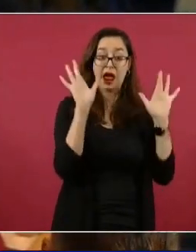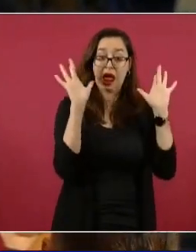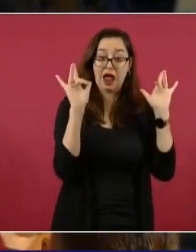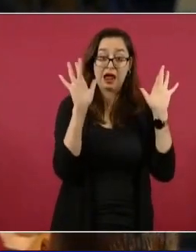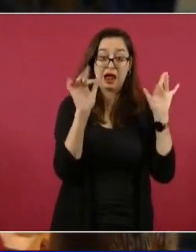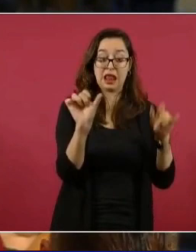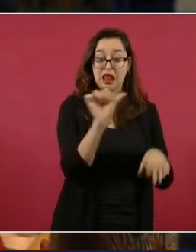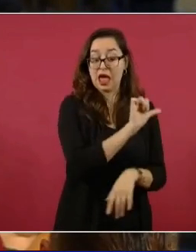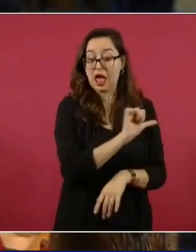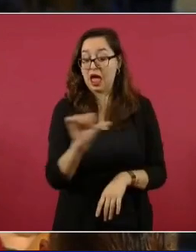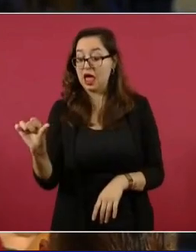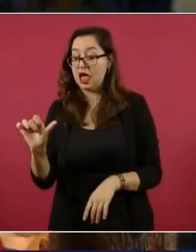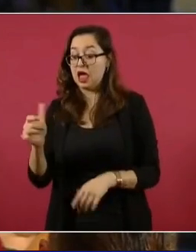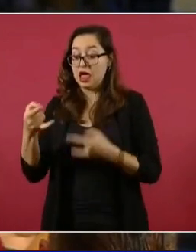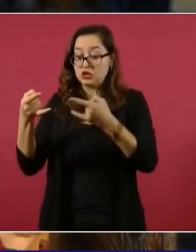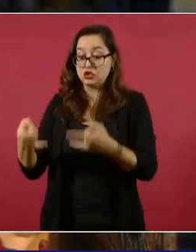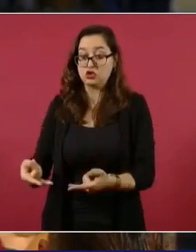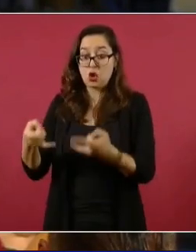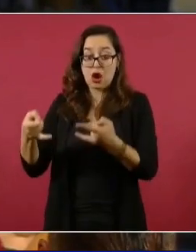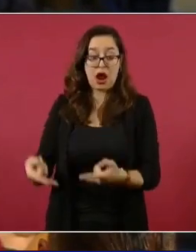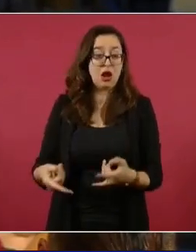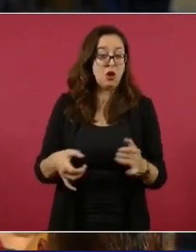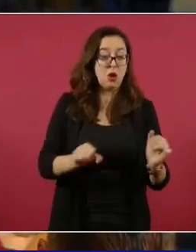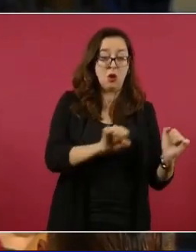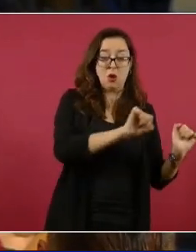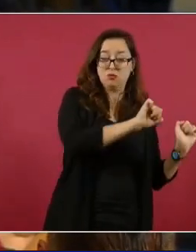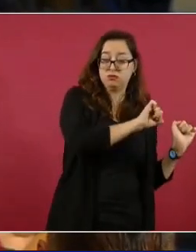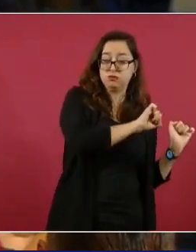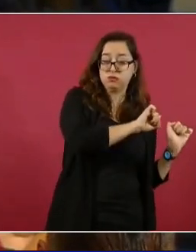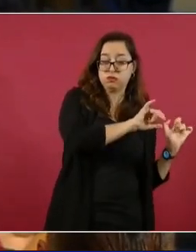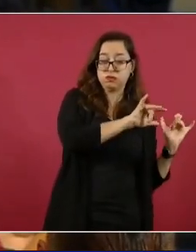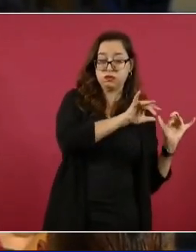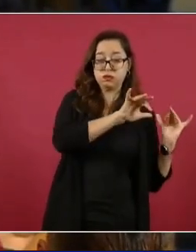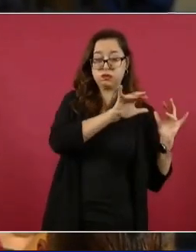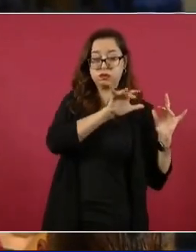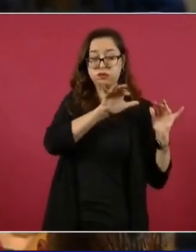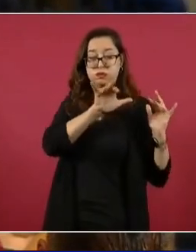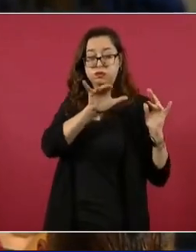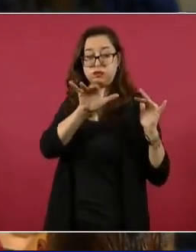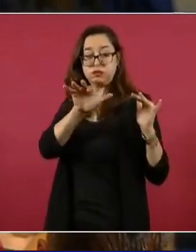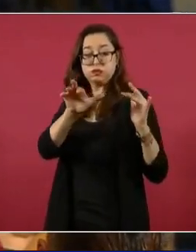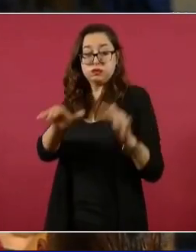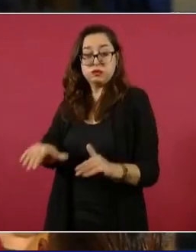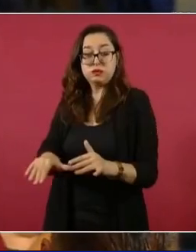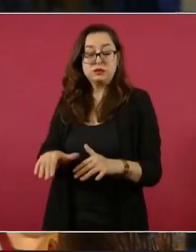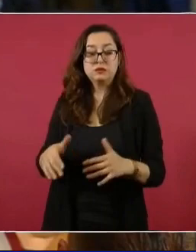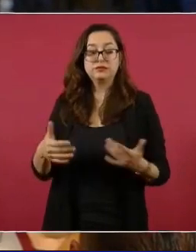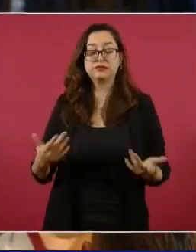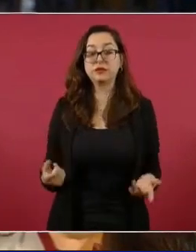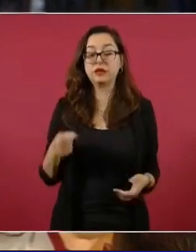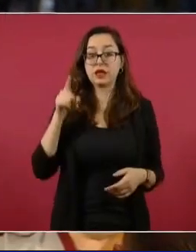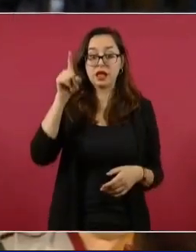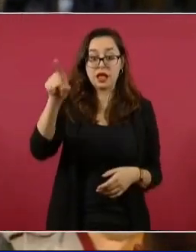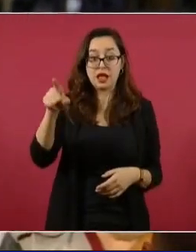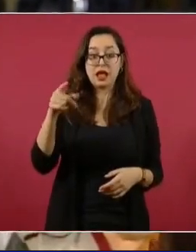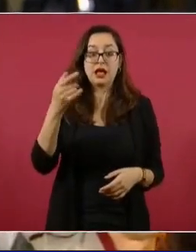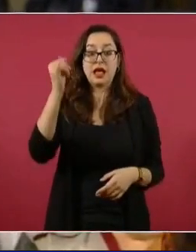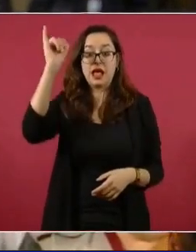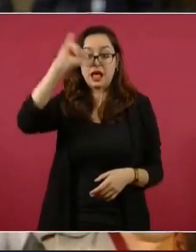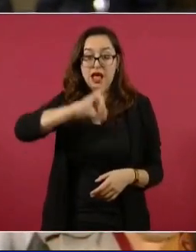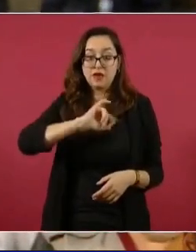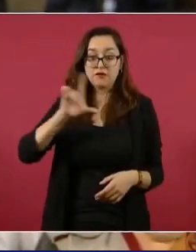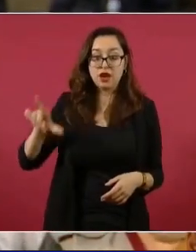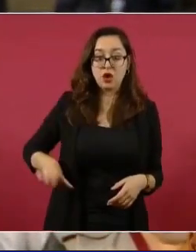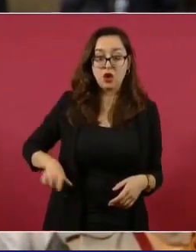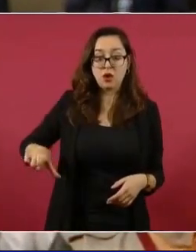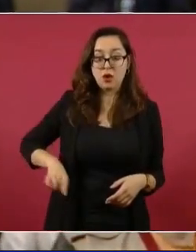el Zócalo capitalino entraran a esta plancha del Zócalo y que Miguel Ángel Mancera apagara la luz para iniciar